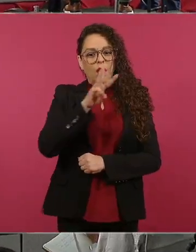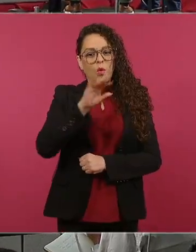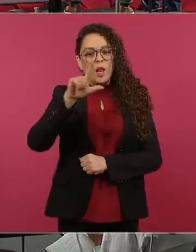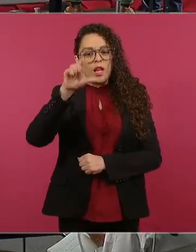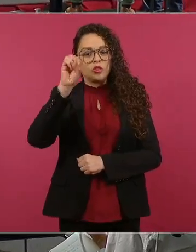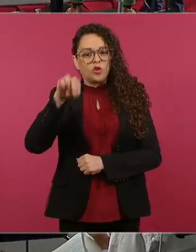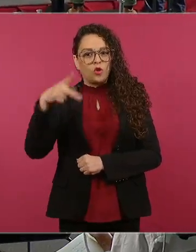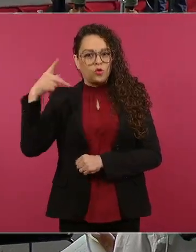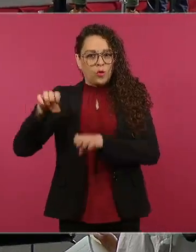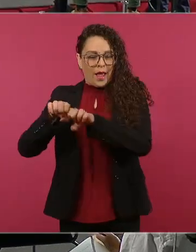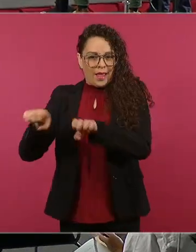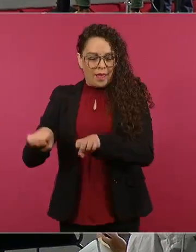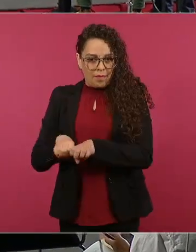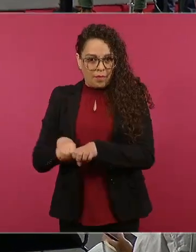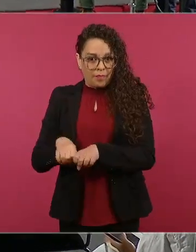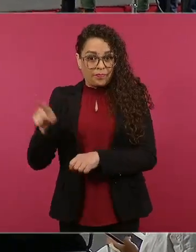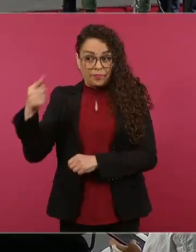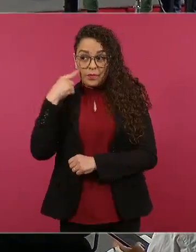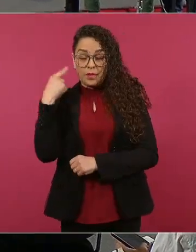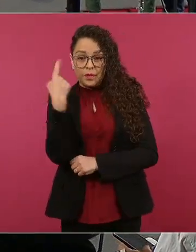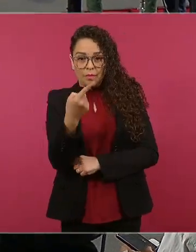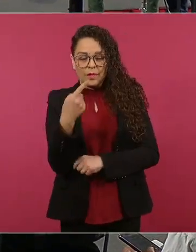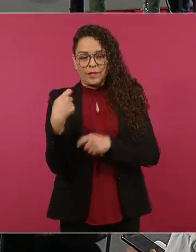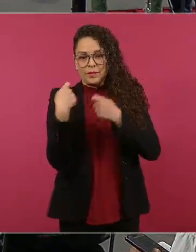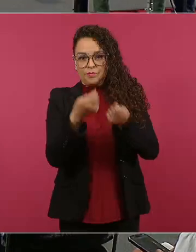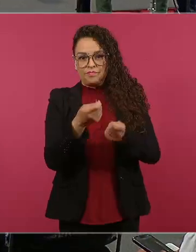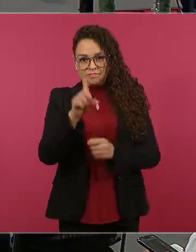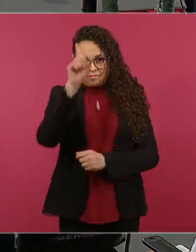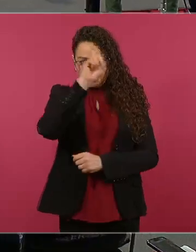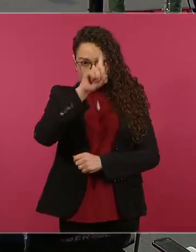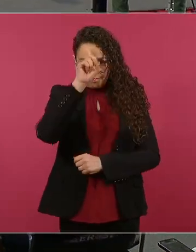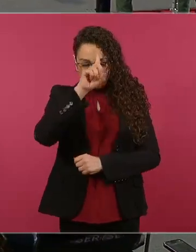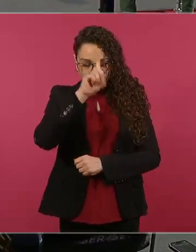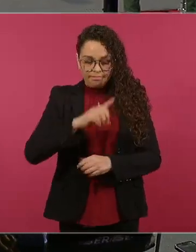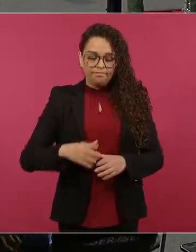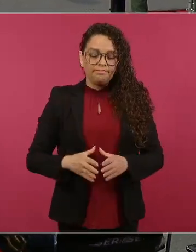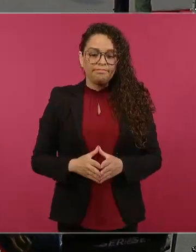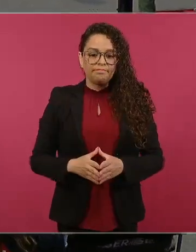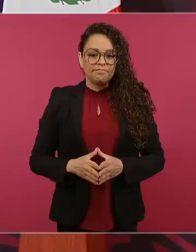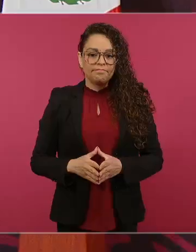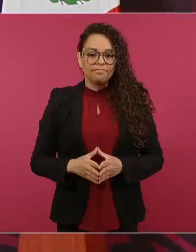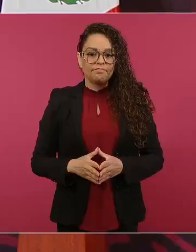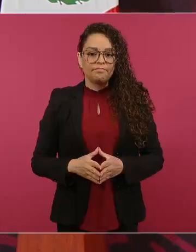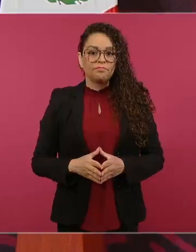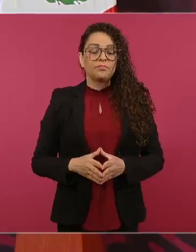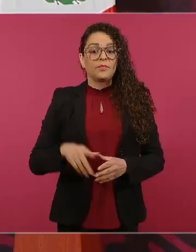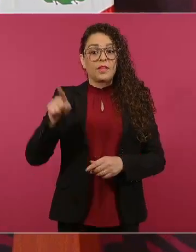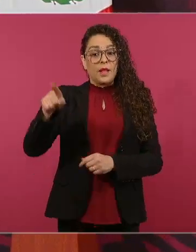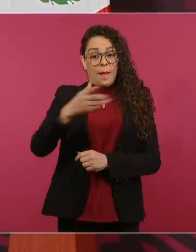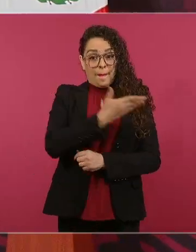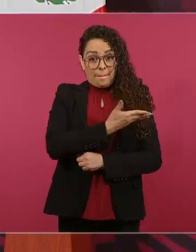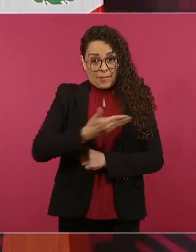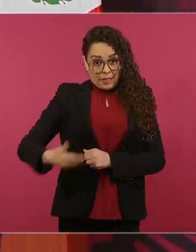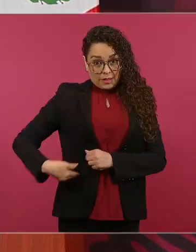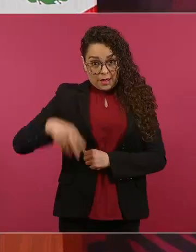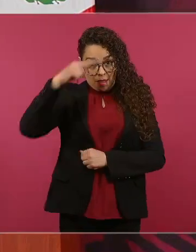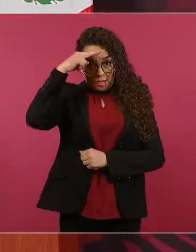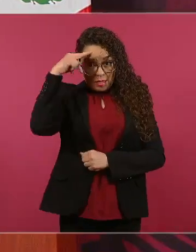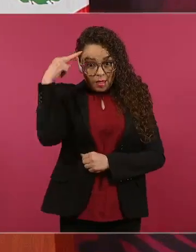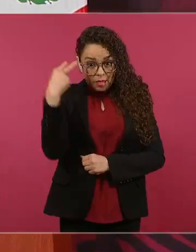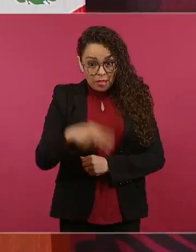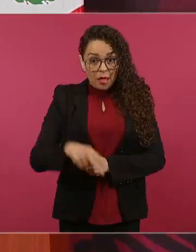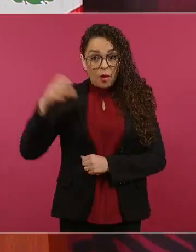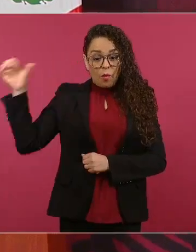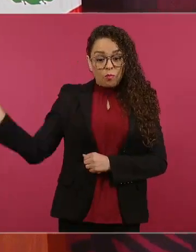Y mira lo que le recomienda: tenemos que abandonar la idea de poner en la presidencia mexicana a un